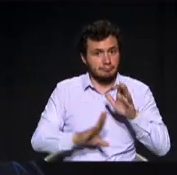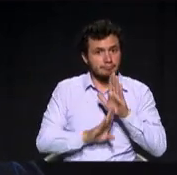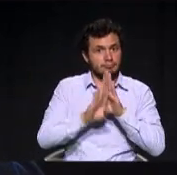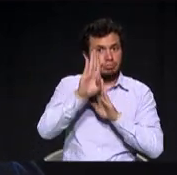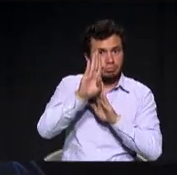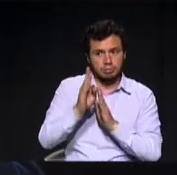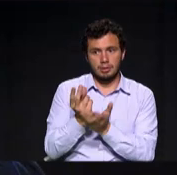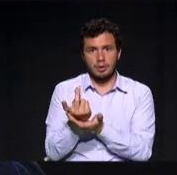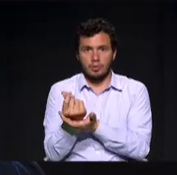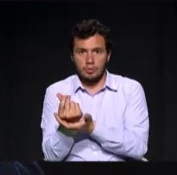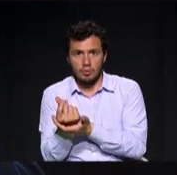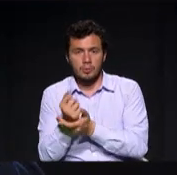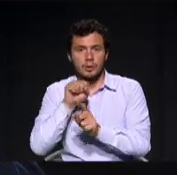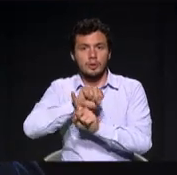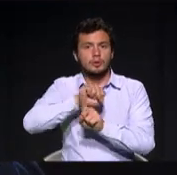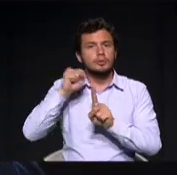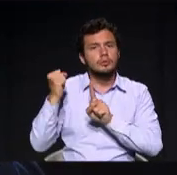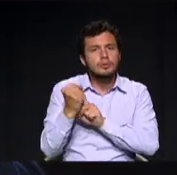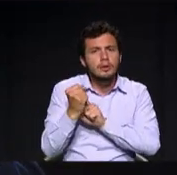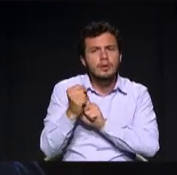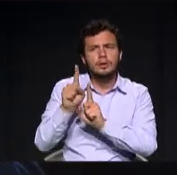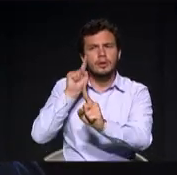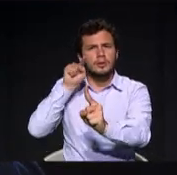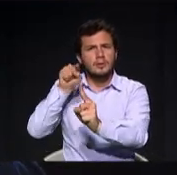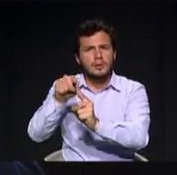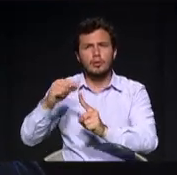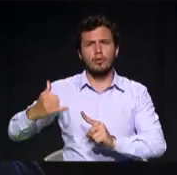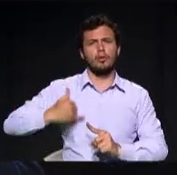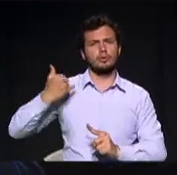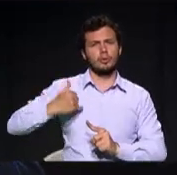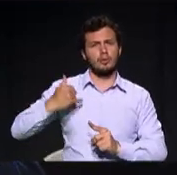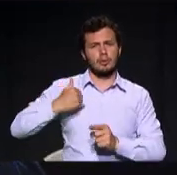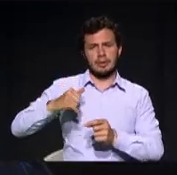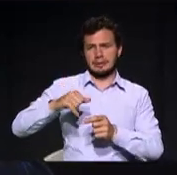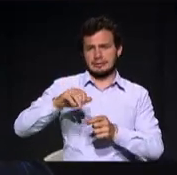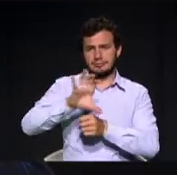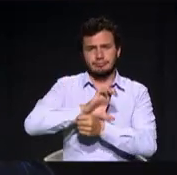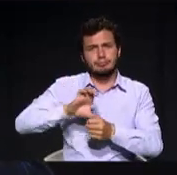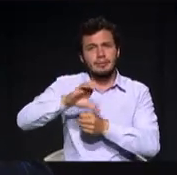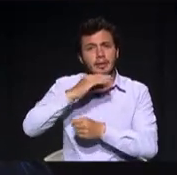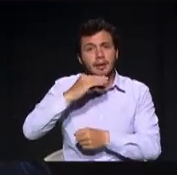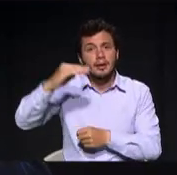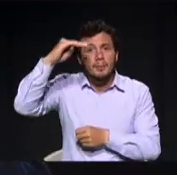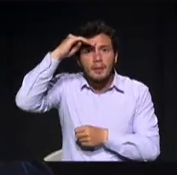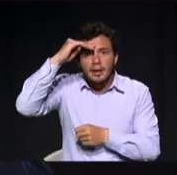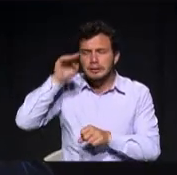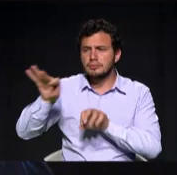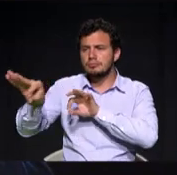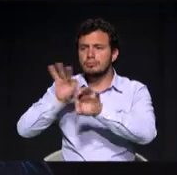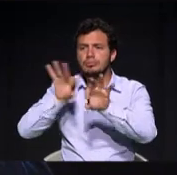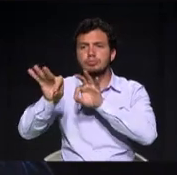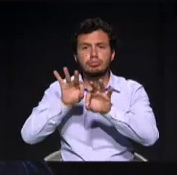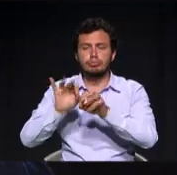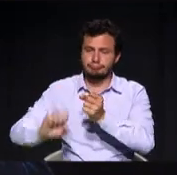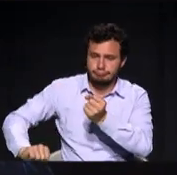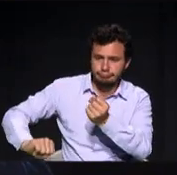participación de los jóvenes de la ciudad de medellín en cada uno de estos procesos productivos